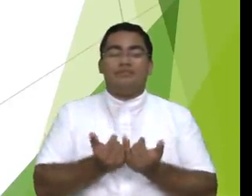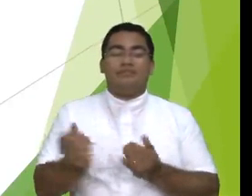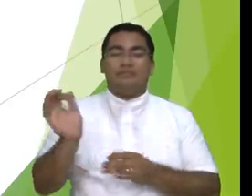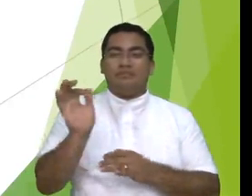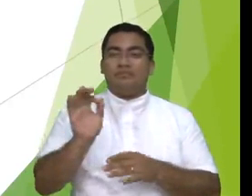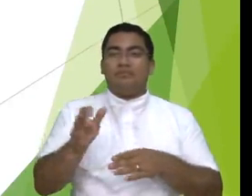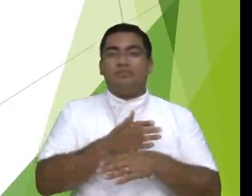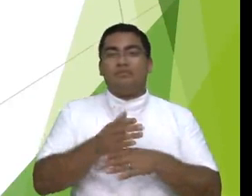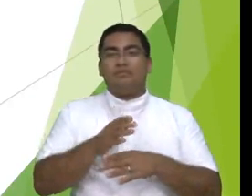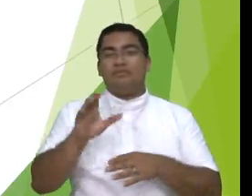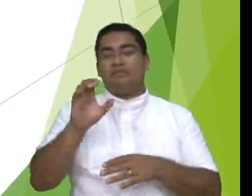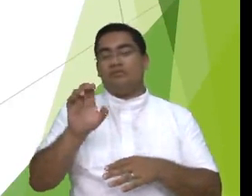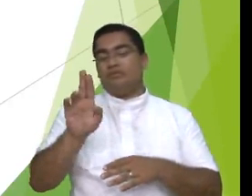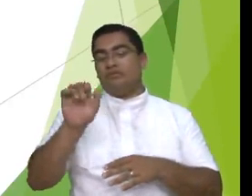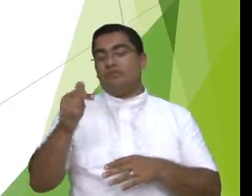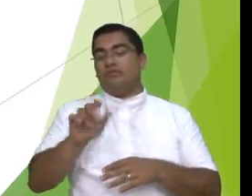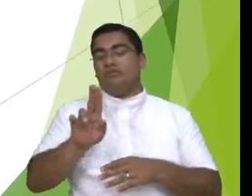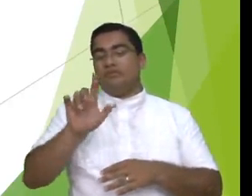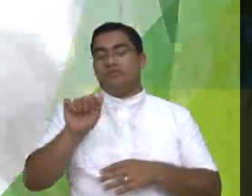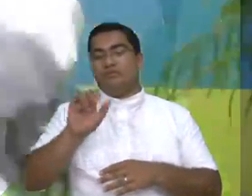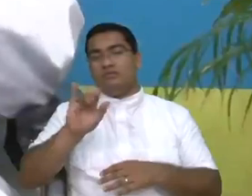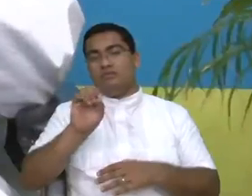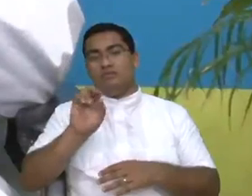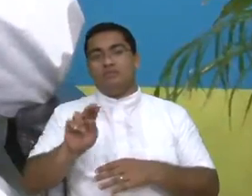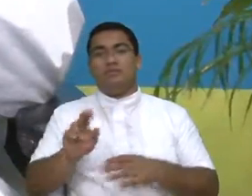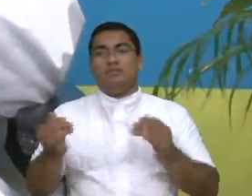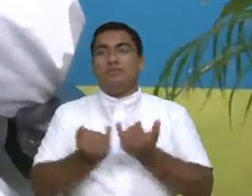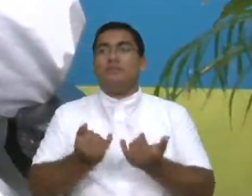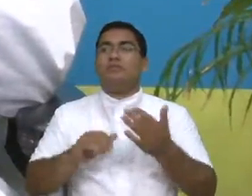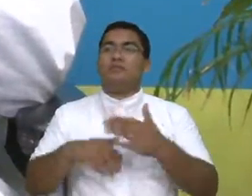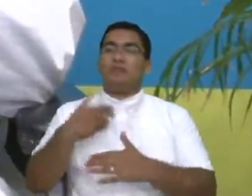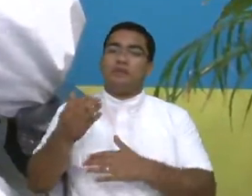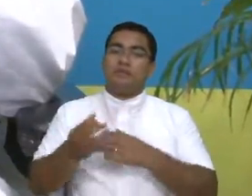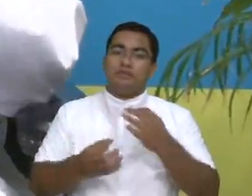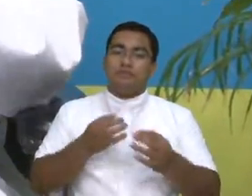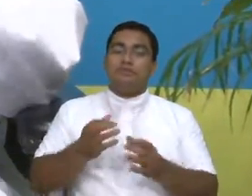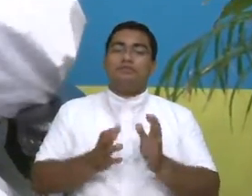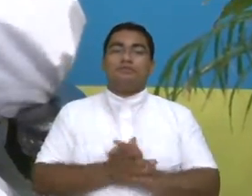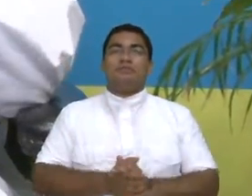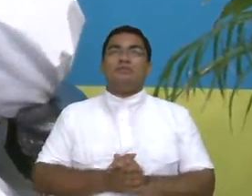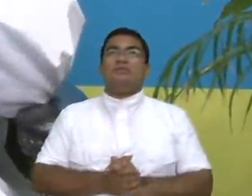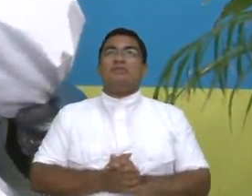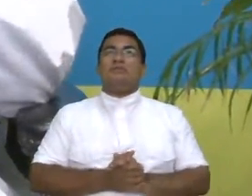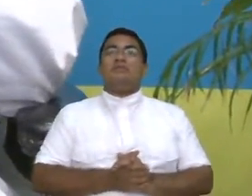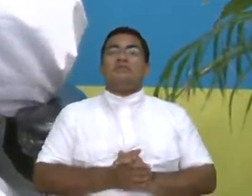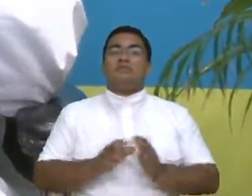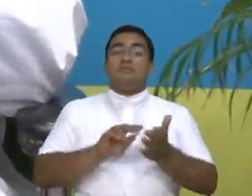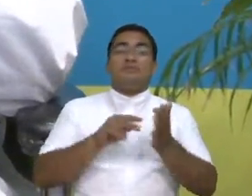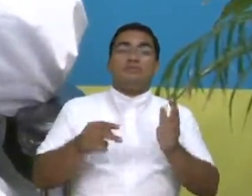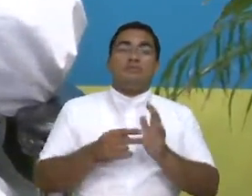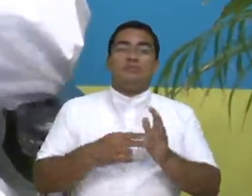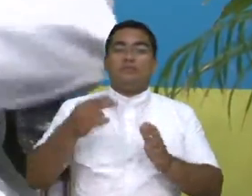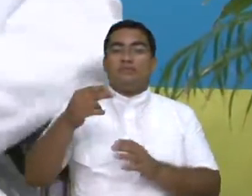concentrados de la coagulación, o plasma o crioprecipitados, que vamos a hablar un poquito más del tratamiento más adelante, ¿verdad? Entonces, estas son manifestaciones